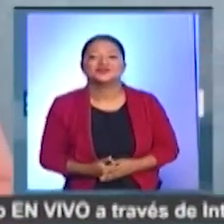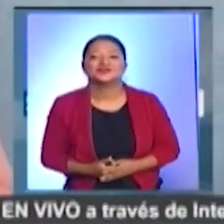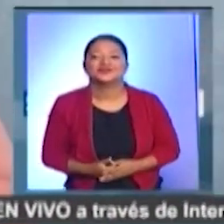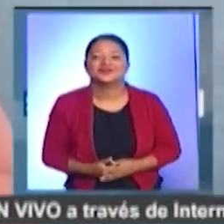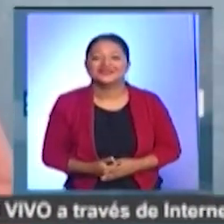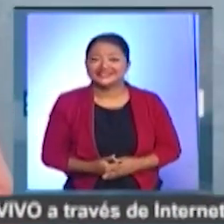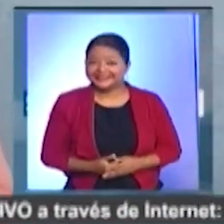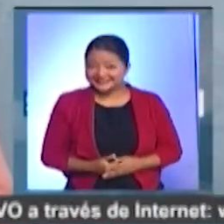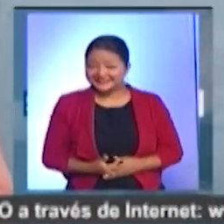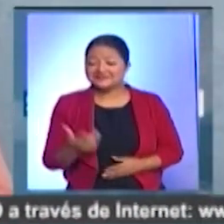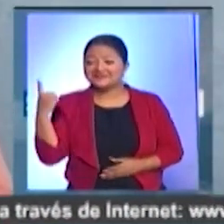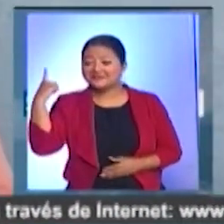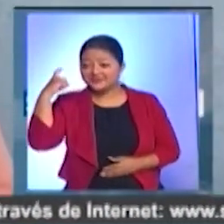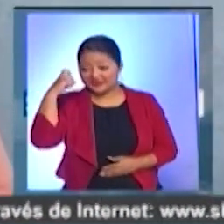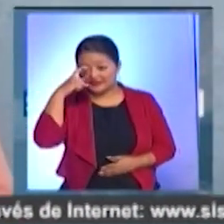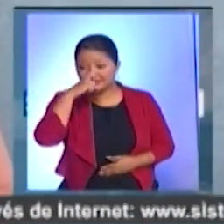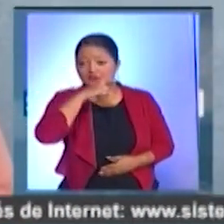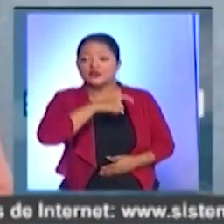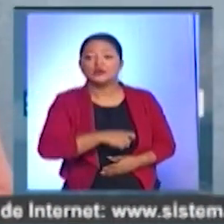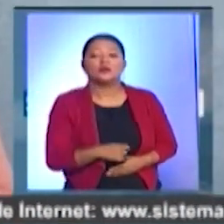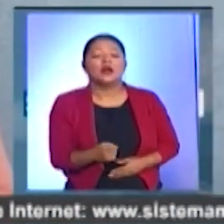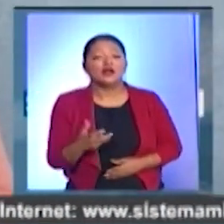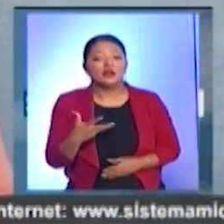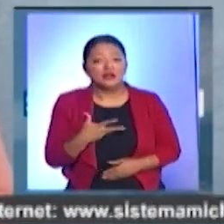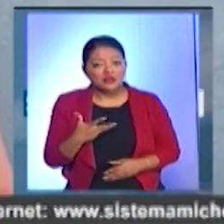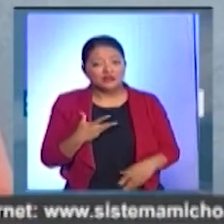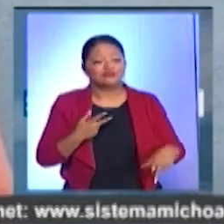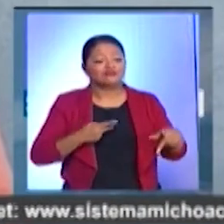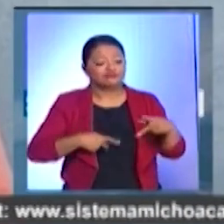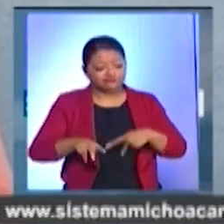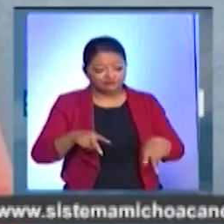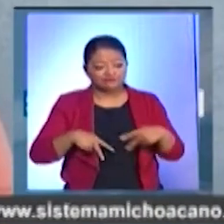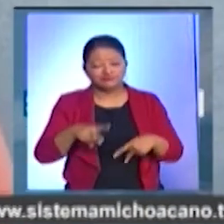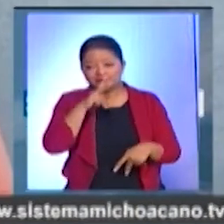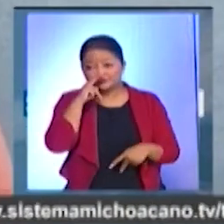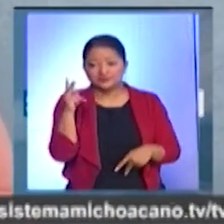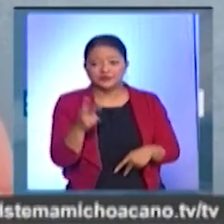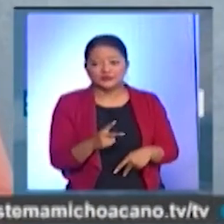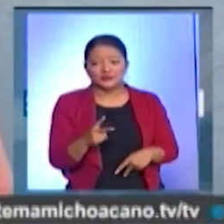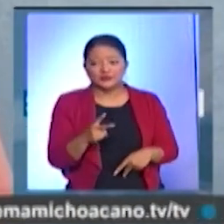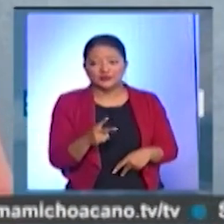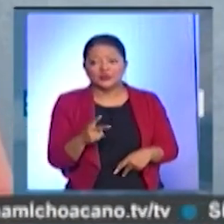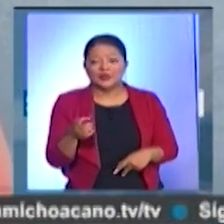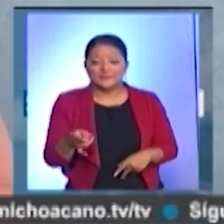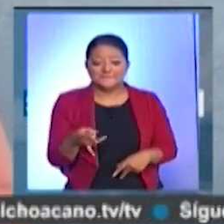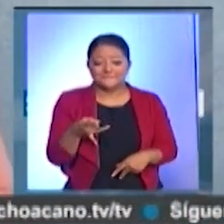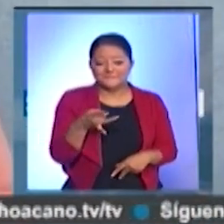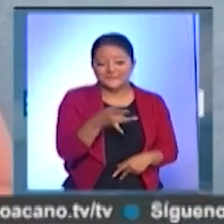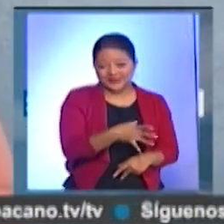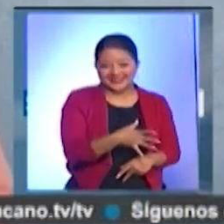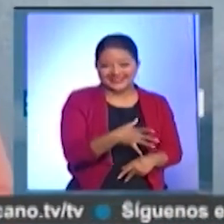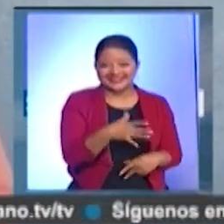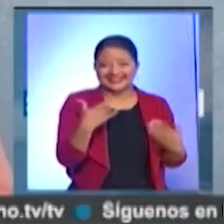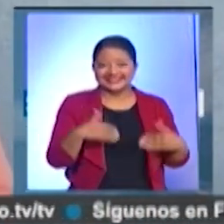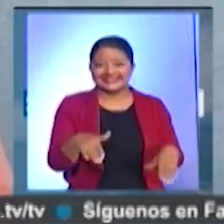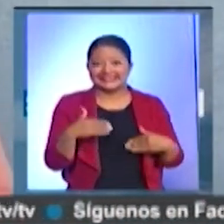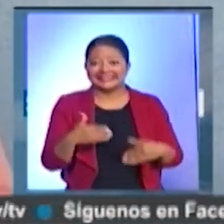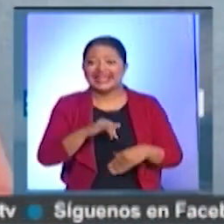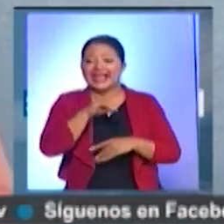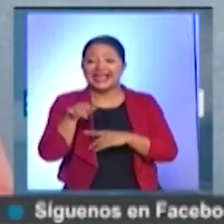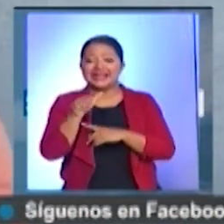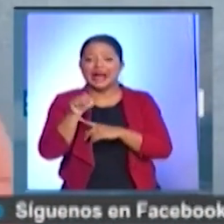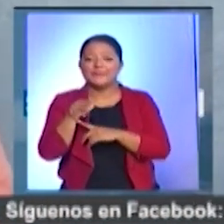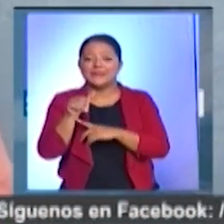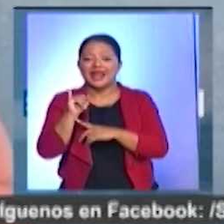y con dificultades la selección mexicana de fútbol superó a jamaica en la eliminatoria